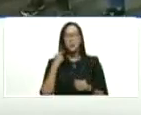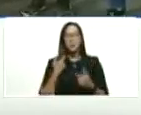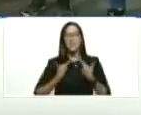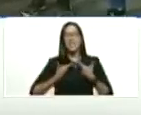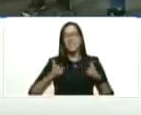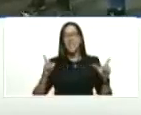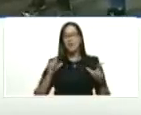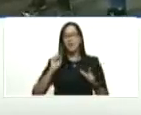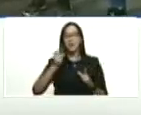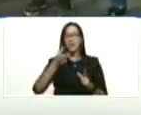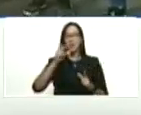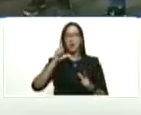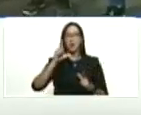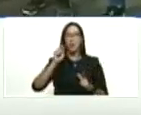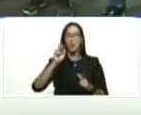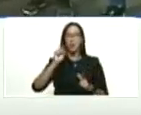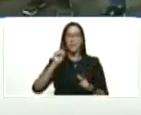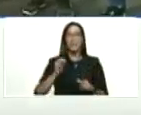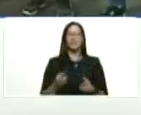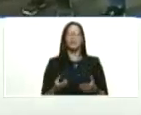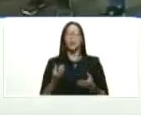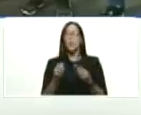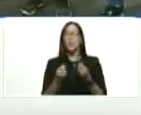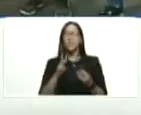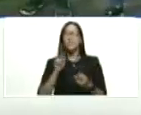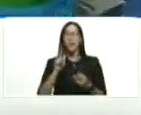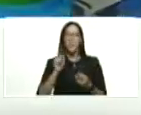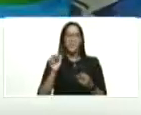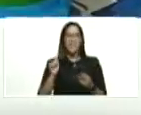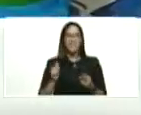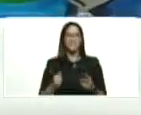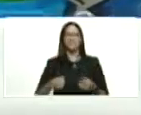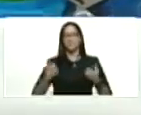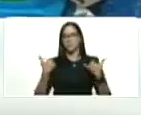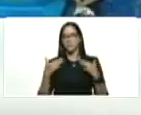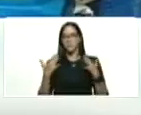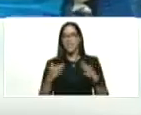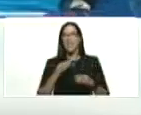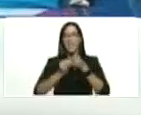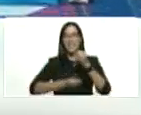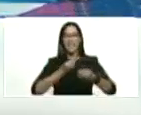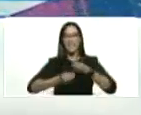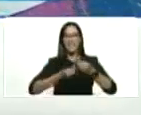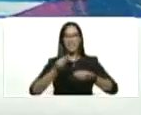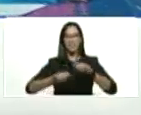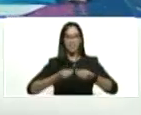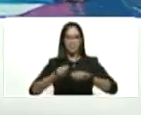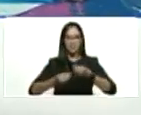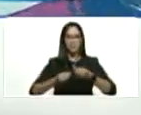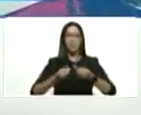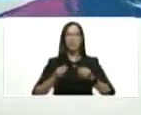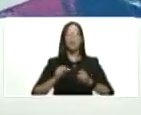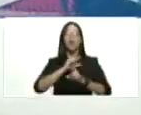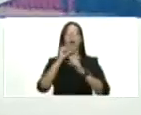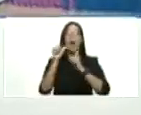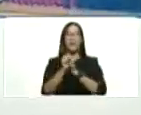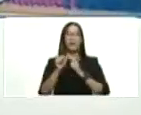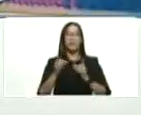gluten, enriquecido con vitaminas y minerales y desarrollado como complemento alimentario y